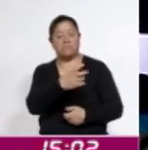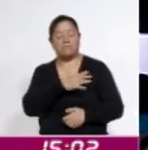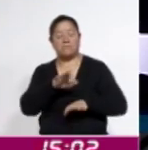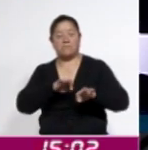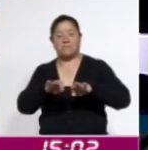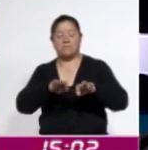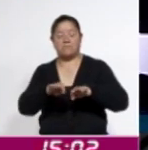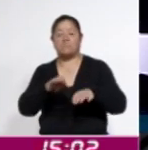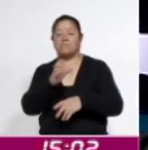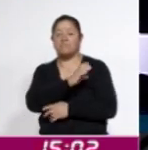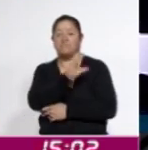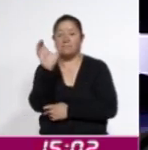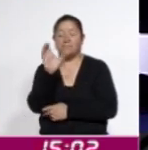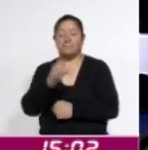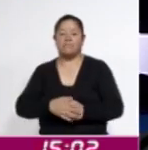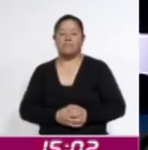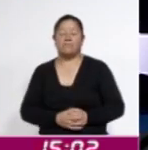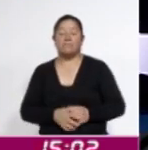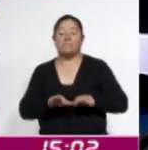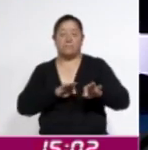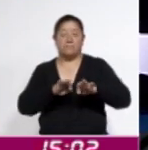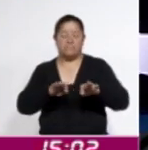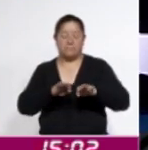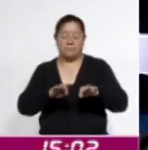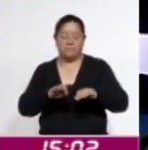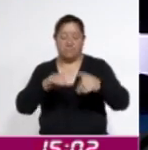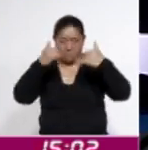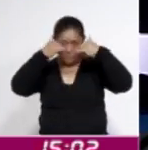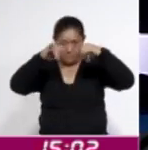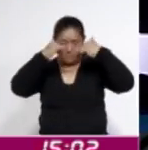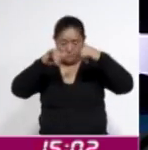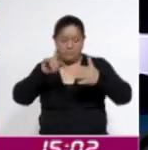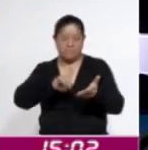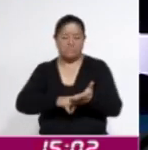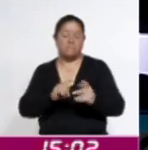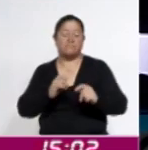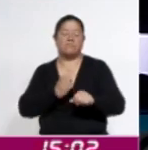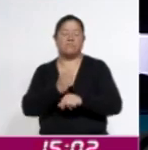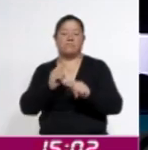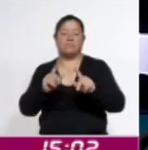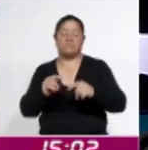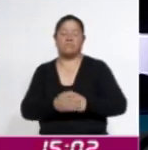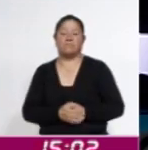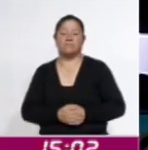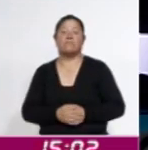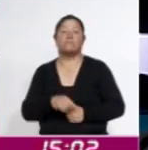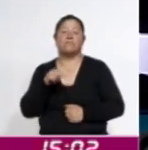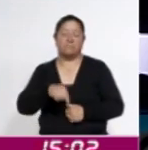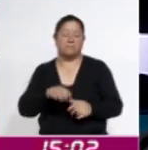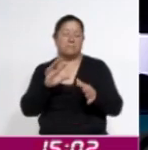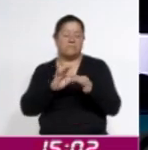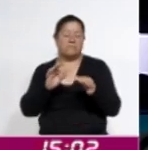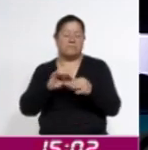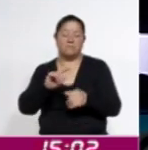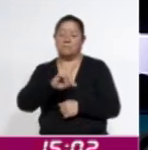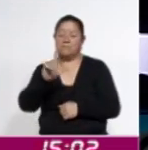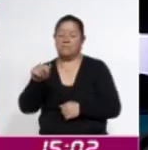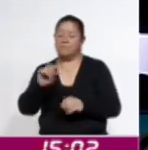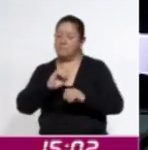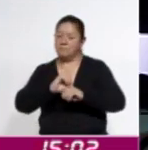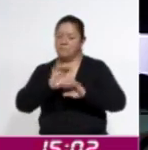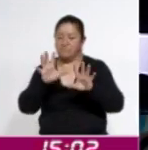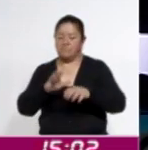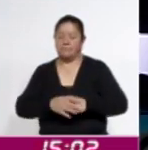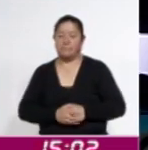trabajo agropecuario, al trabajo ganadero aquí en el estado de Tlaxcala, y vamos a darle los detalles al respecto. Bueno, vamos